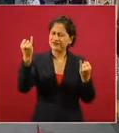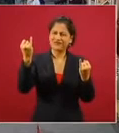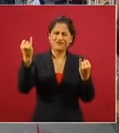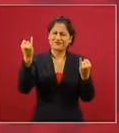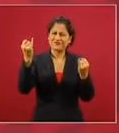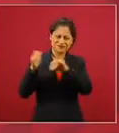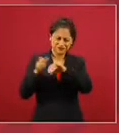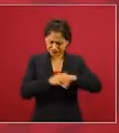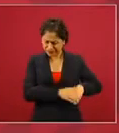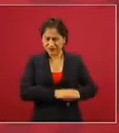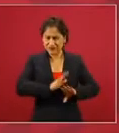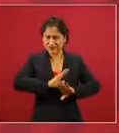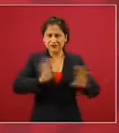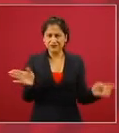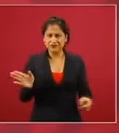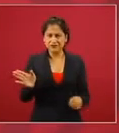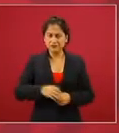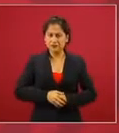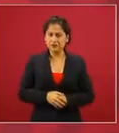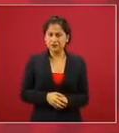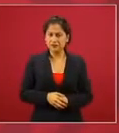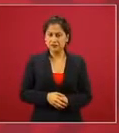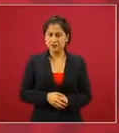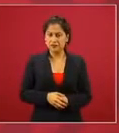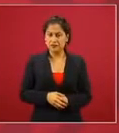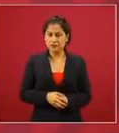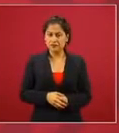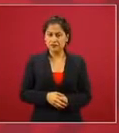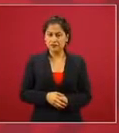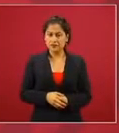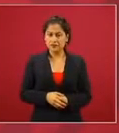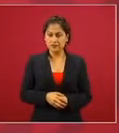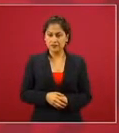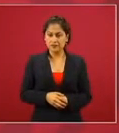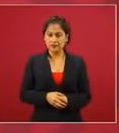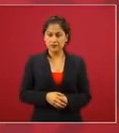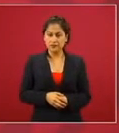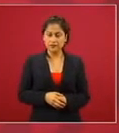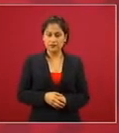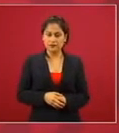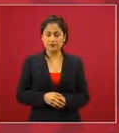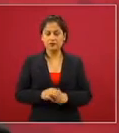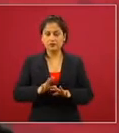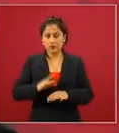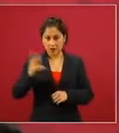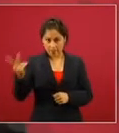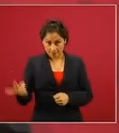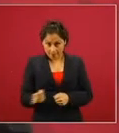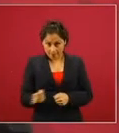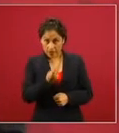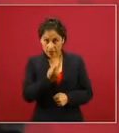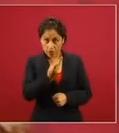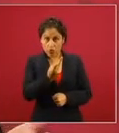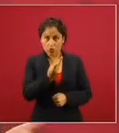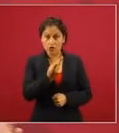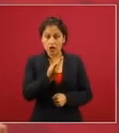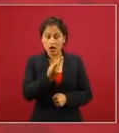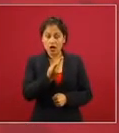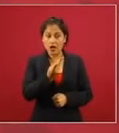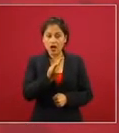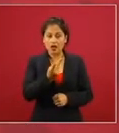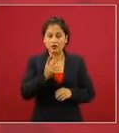¿Por qué no se le pregunta? Bueno, si quiere él también, porque es